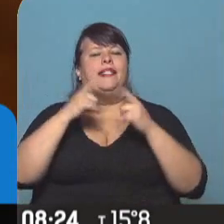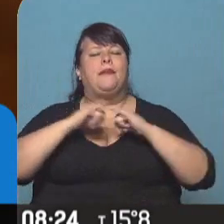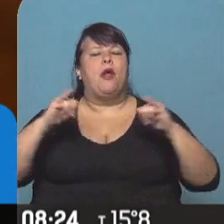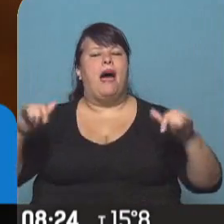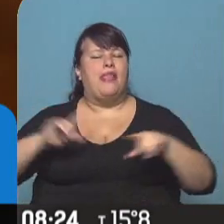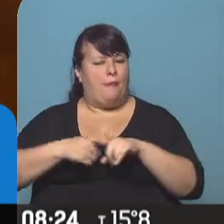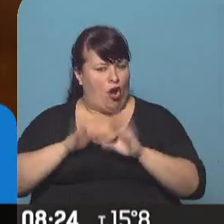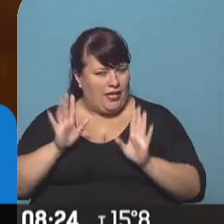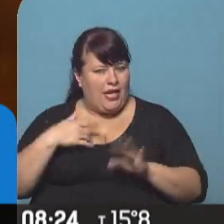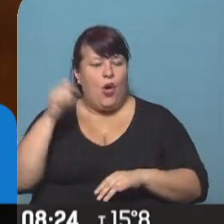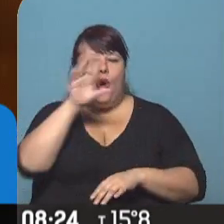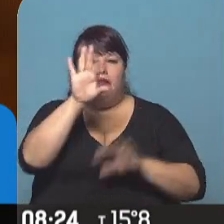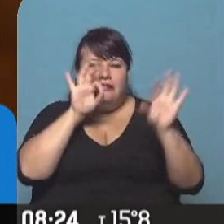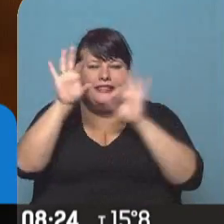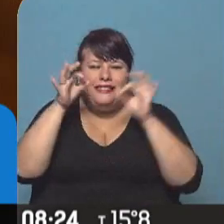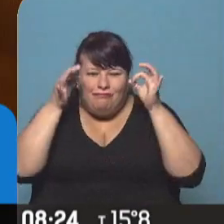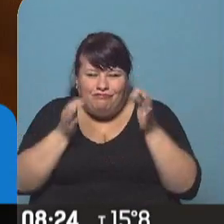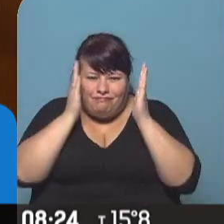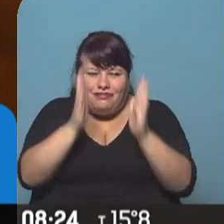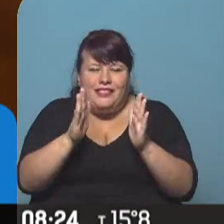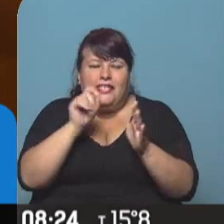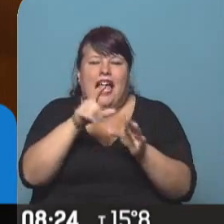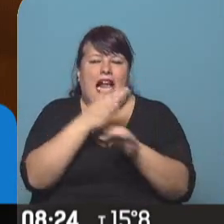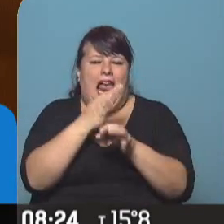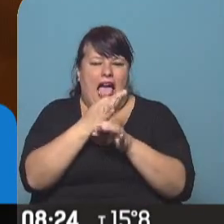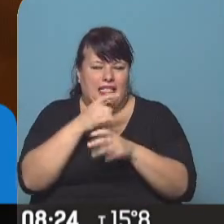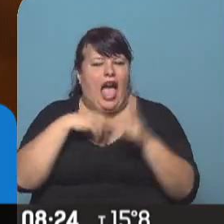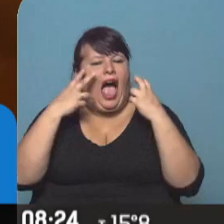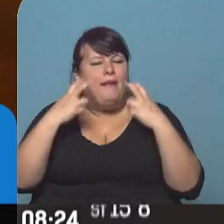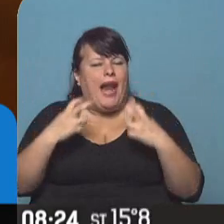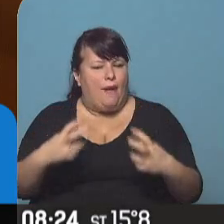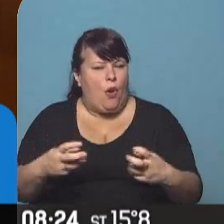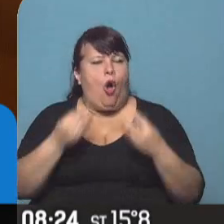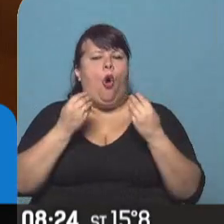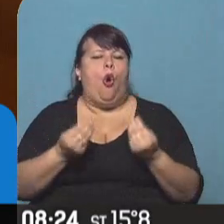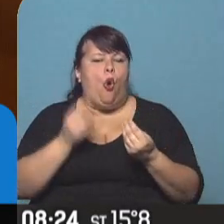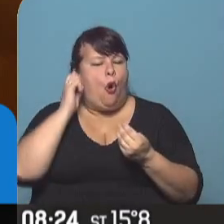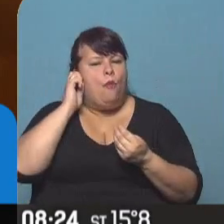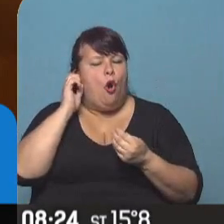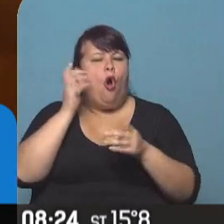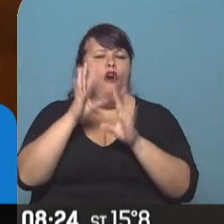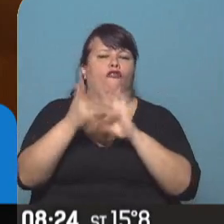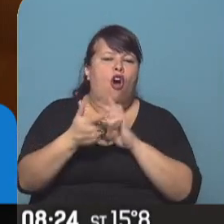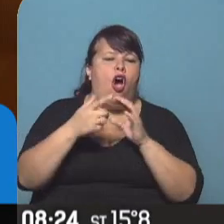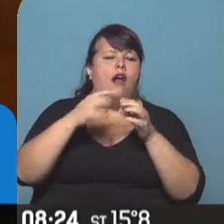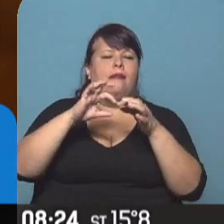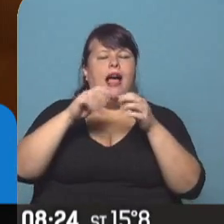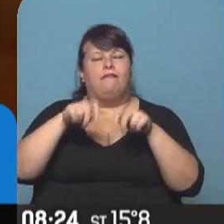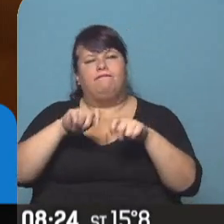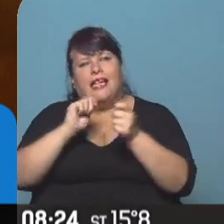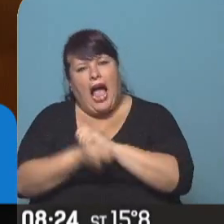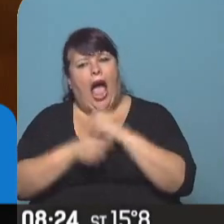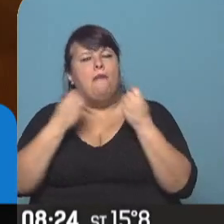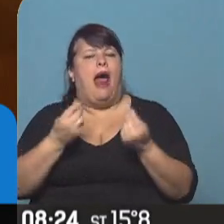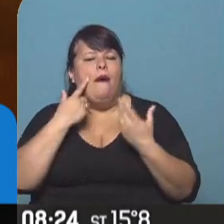se trate de ocuparme específicamente el género y averiguar eso cuáles eran las continuidades y cómo serán las rupturas para entender